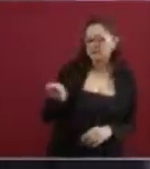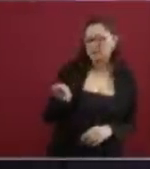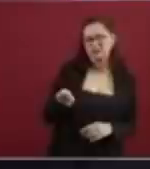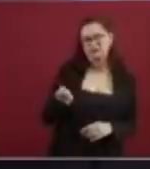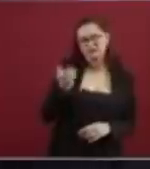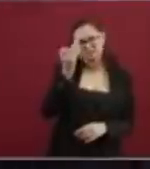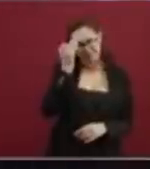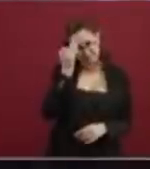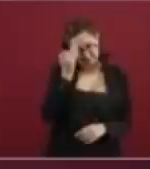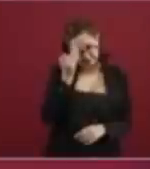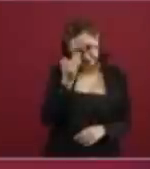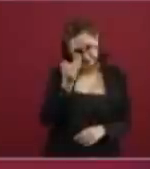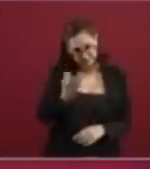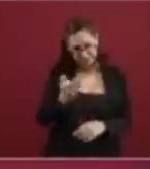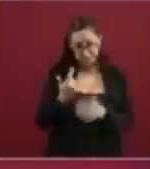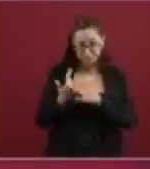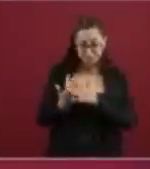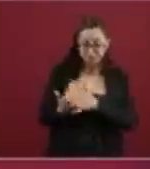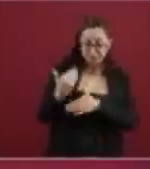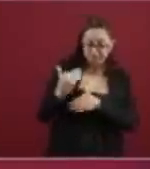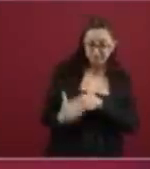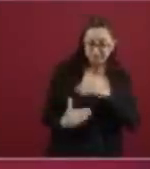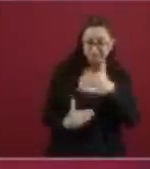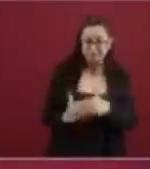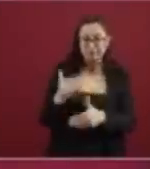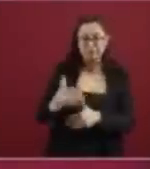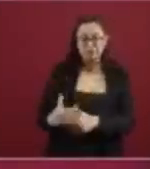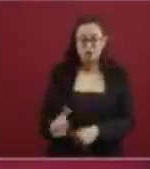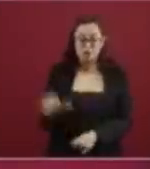No es lo mismo decir algo